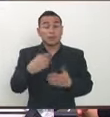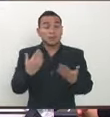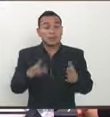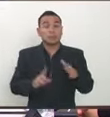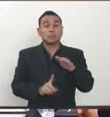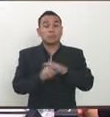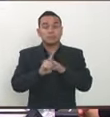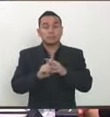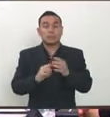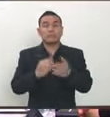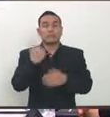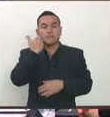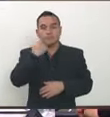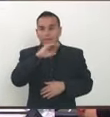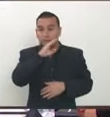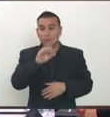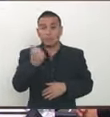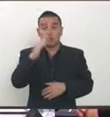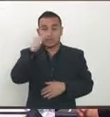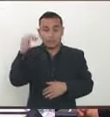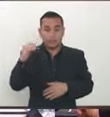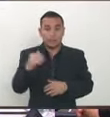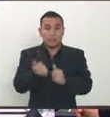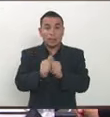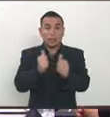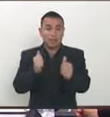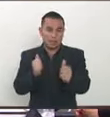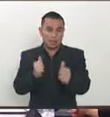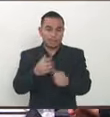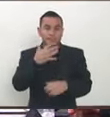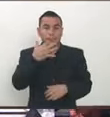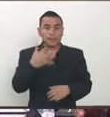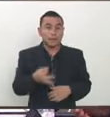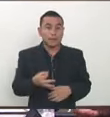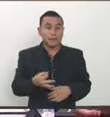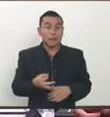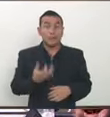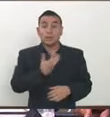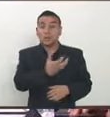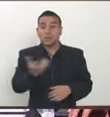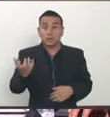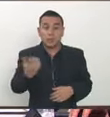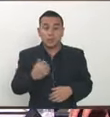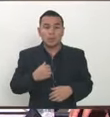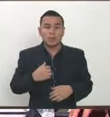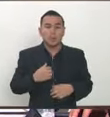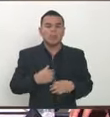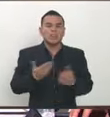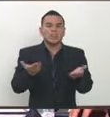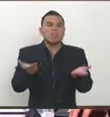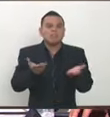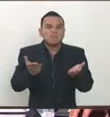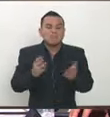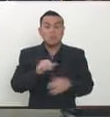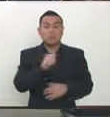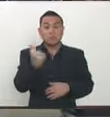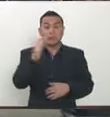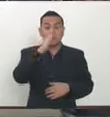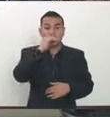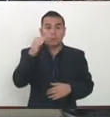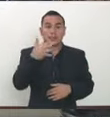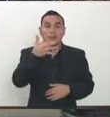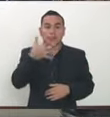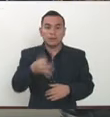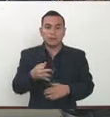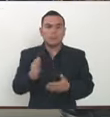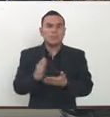mundo y, a diferencia de otros países, somos un hub de aviones, hemos estado testeando. Es decir, hay otros países que